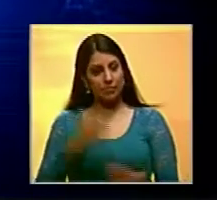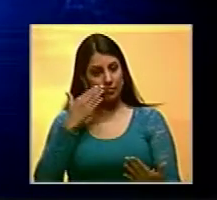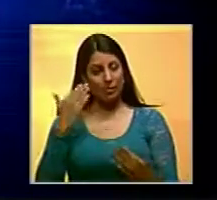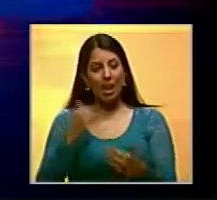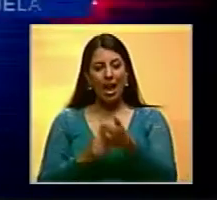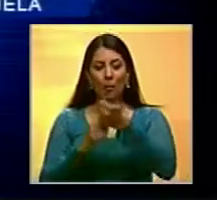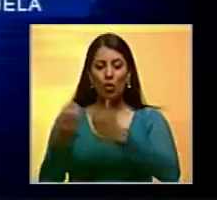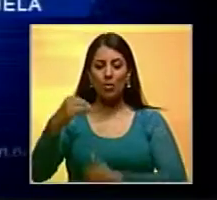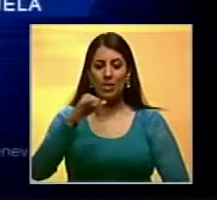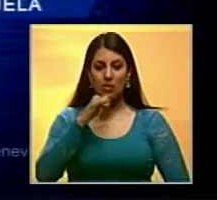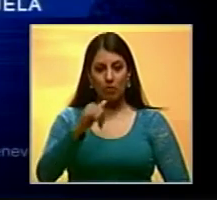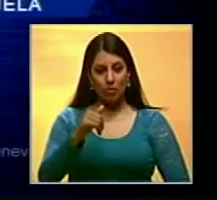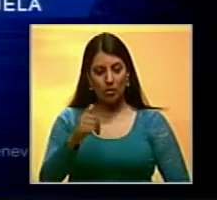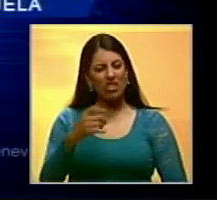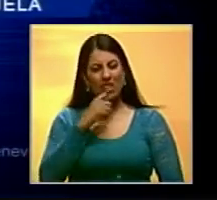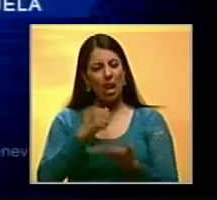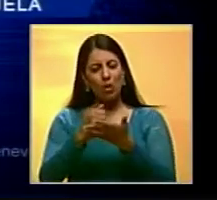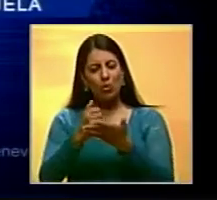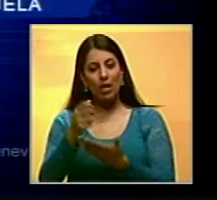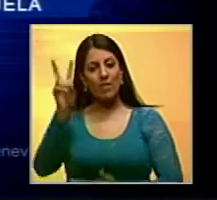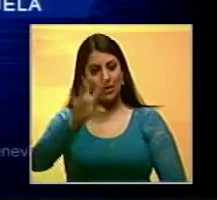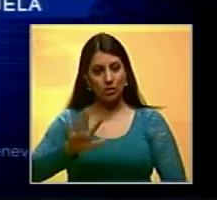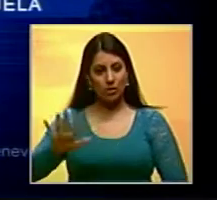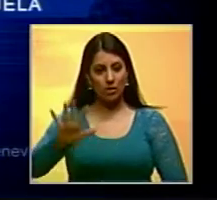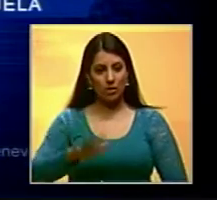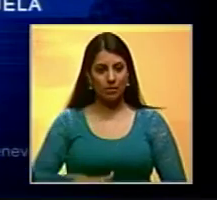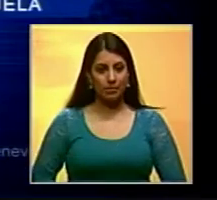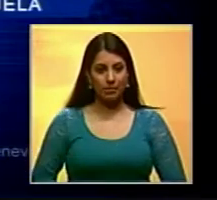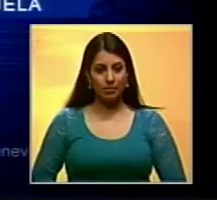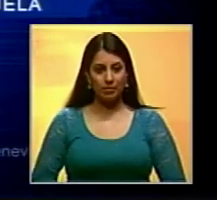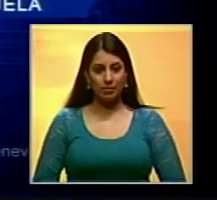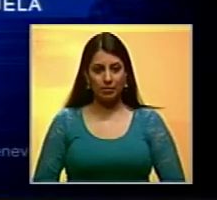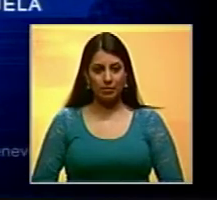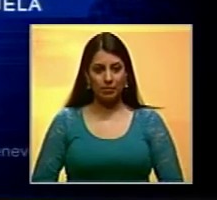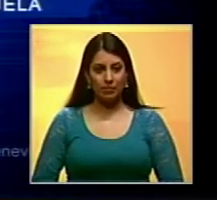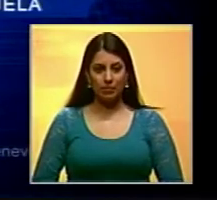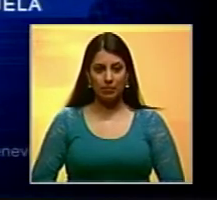Un aporte más de Noticiero Venevisión por Venezuela.